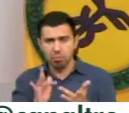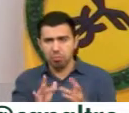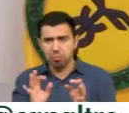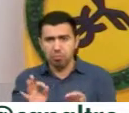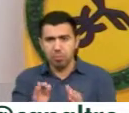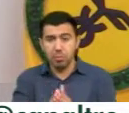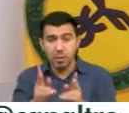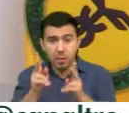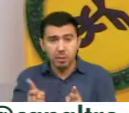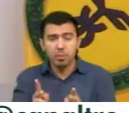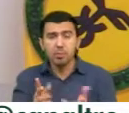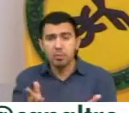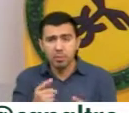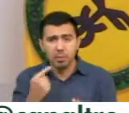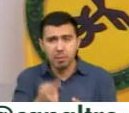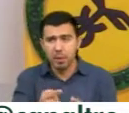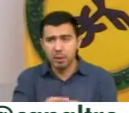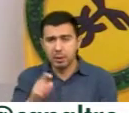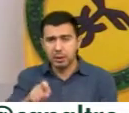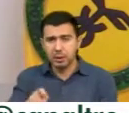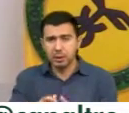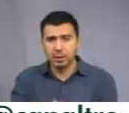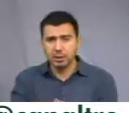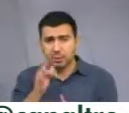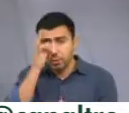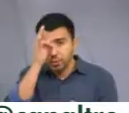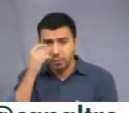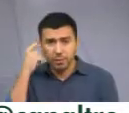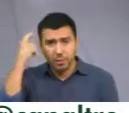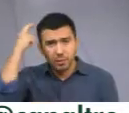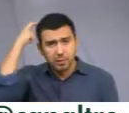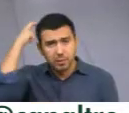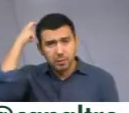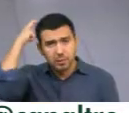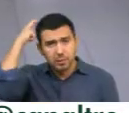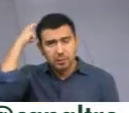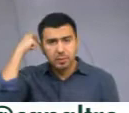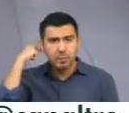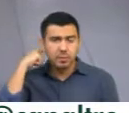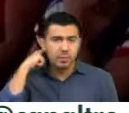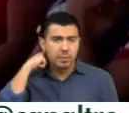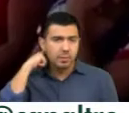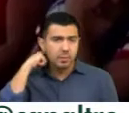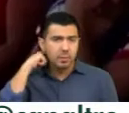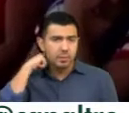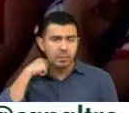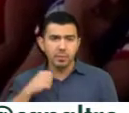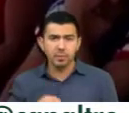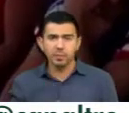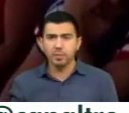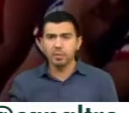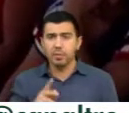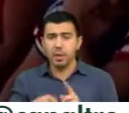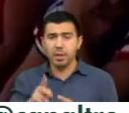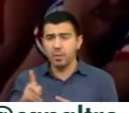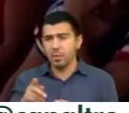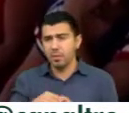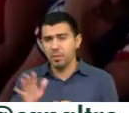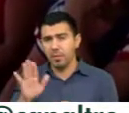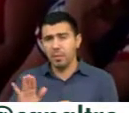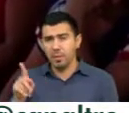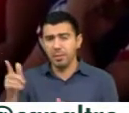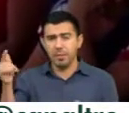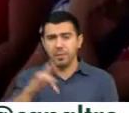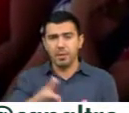personas más vulnerables que son las que atiende el hospital el sector de salud del departamento acoge a ciudadanos de otros departamentos lo que